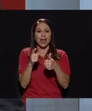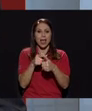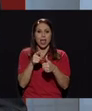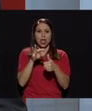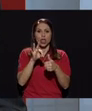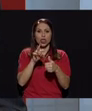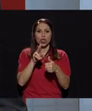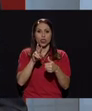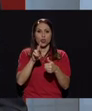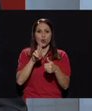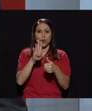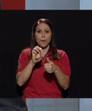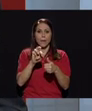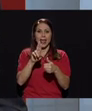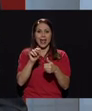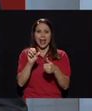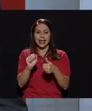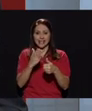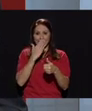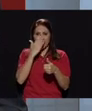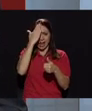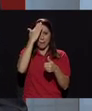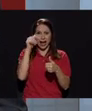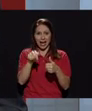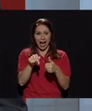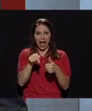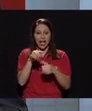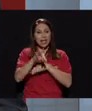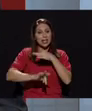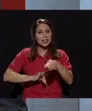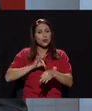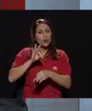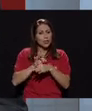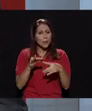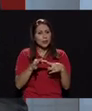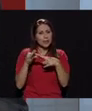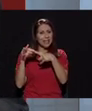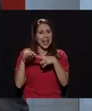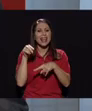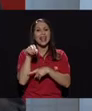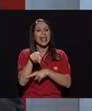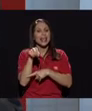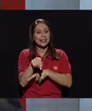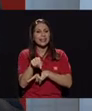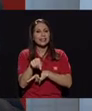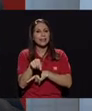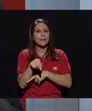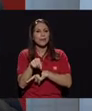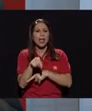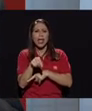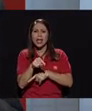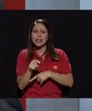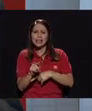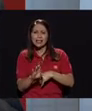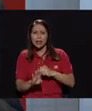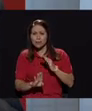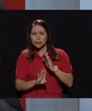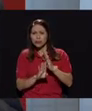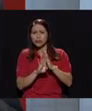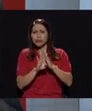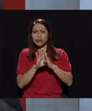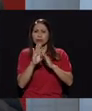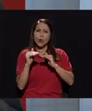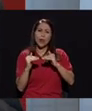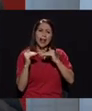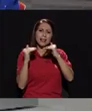turberas de Talamanca, que eso es un tipo especial de humedal, que este es el que se encuentra a una altura mucho